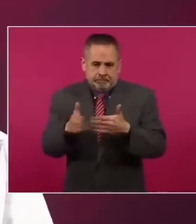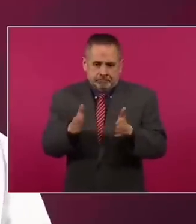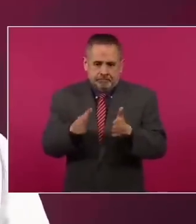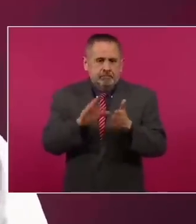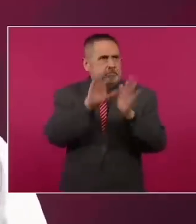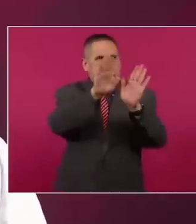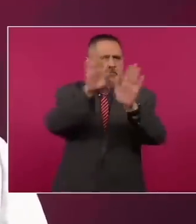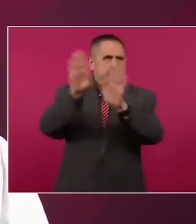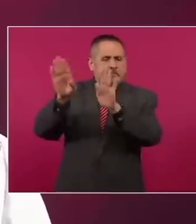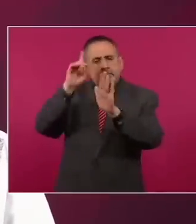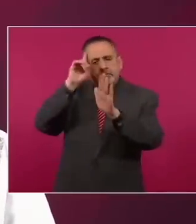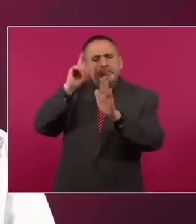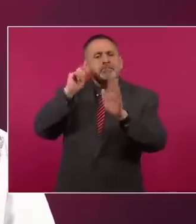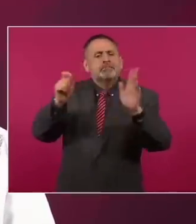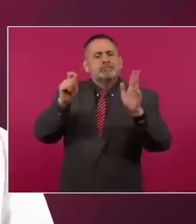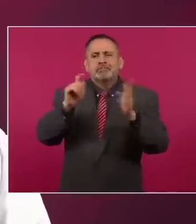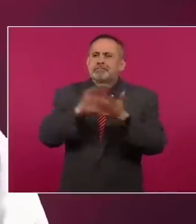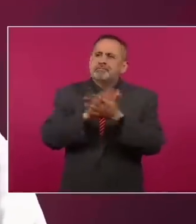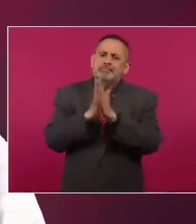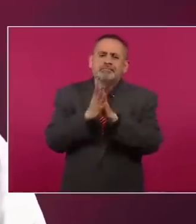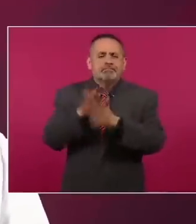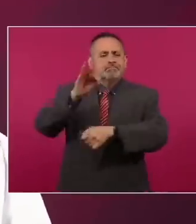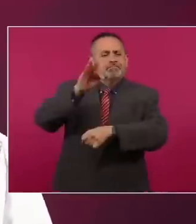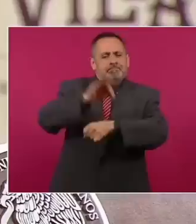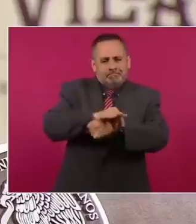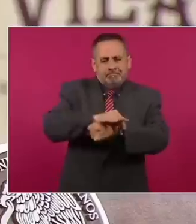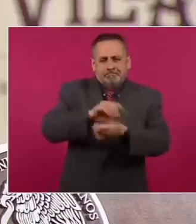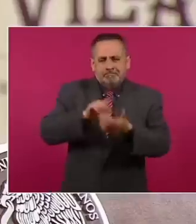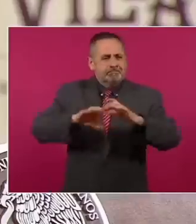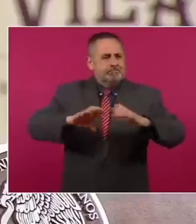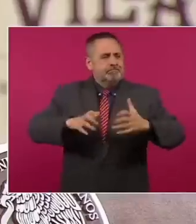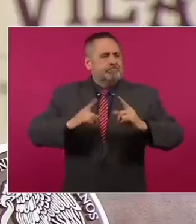tradición de protección religiosa al conjunto